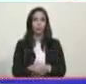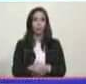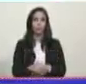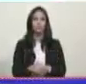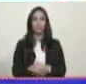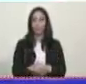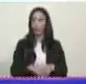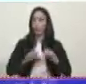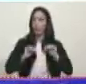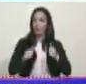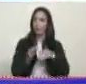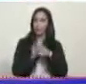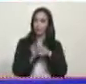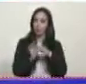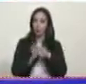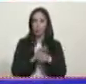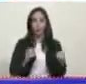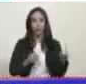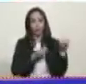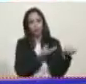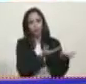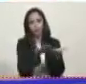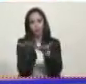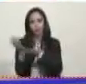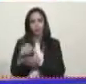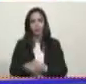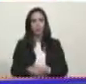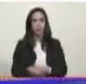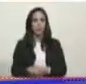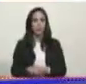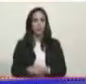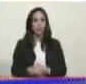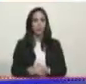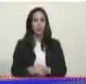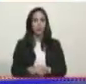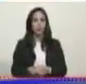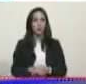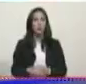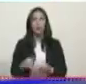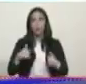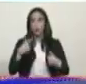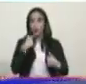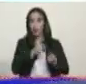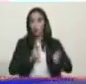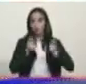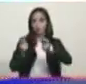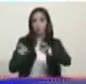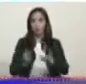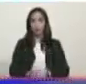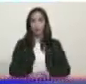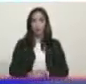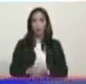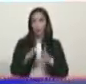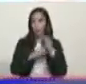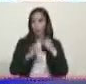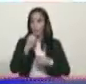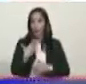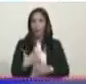Instalamos la planta paralelamente. Yo le dije a los responsables de la misión de transporte, crecimos mucho, una cosa